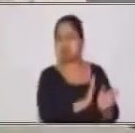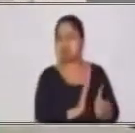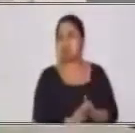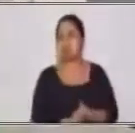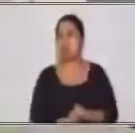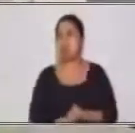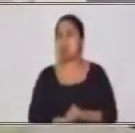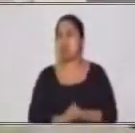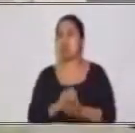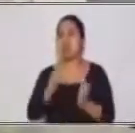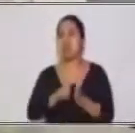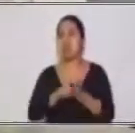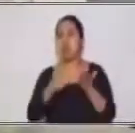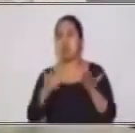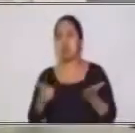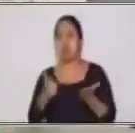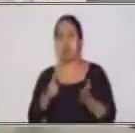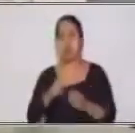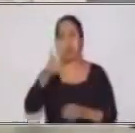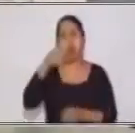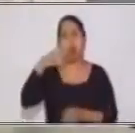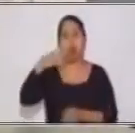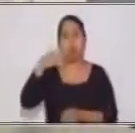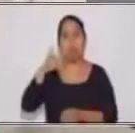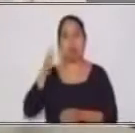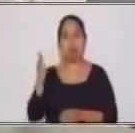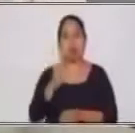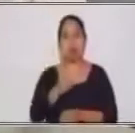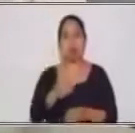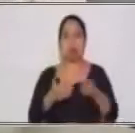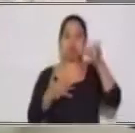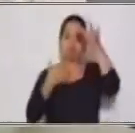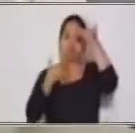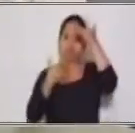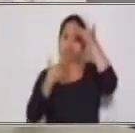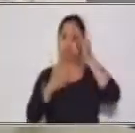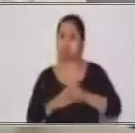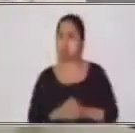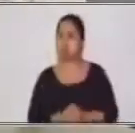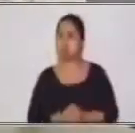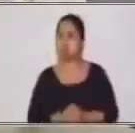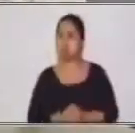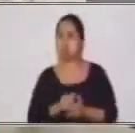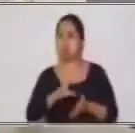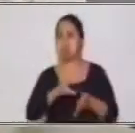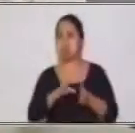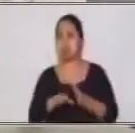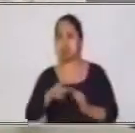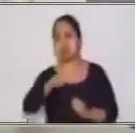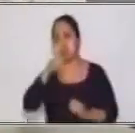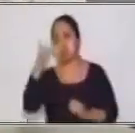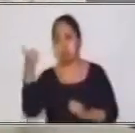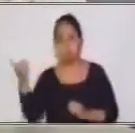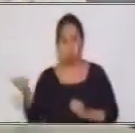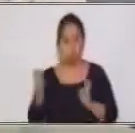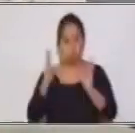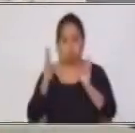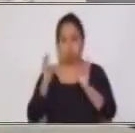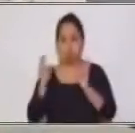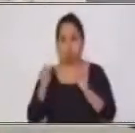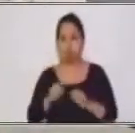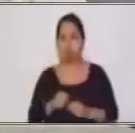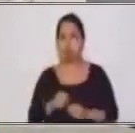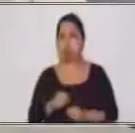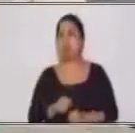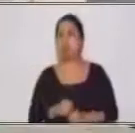su libro Alma enferma. Después nos adentramos al naturalismo, otra corriente que dentro